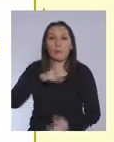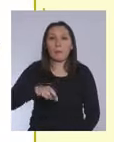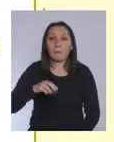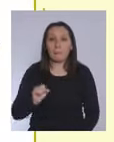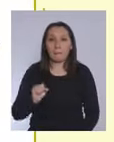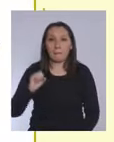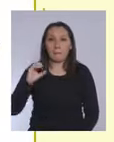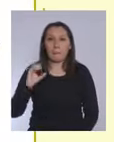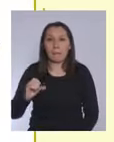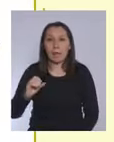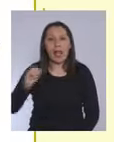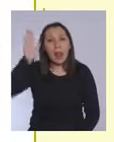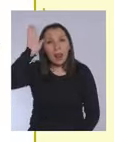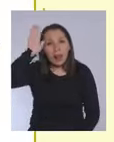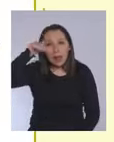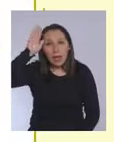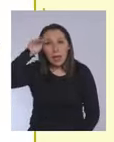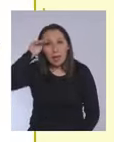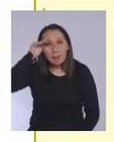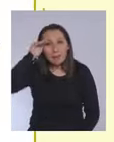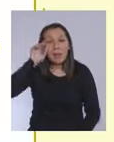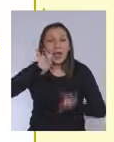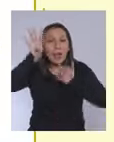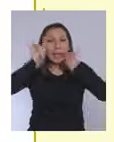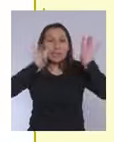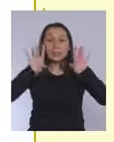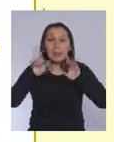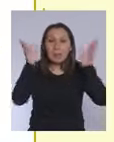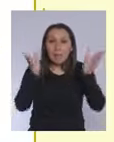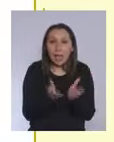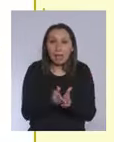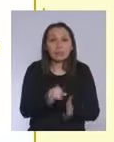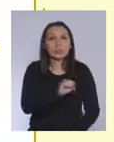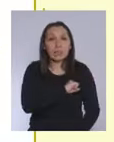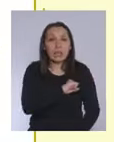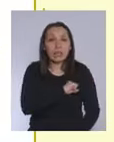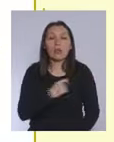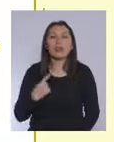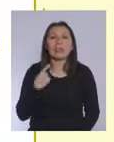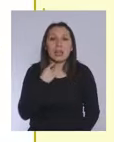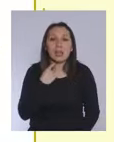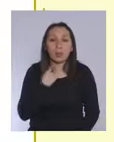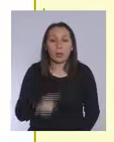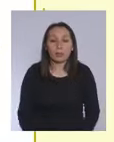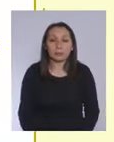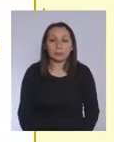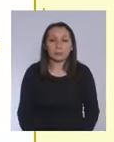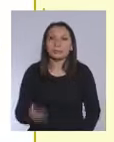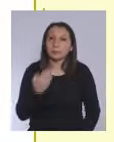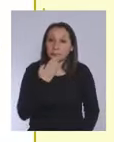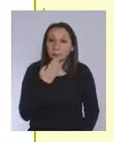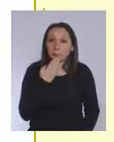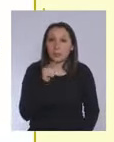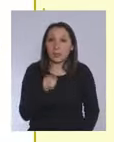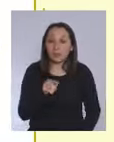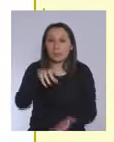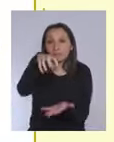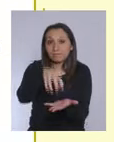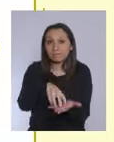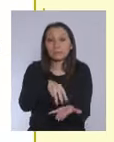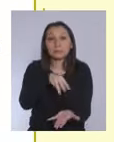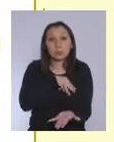cerda lampa y la de maipú santiago y quilicura también de la región